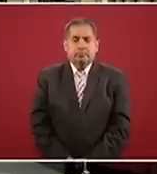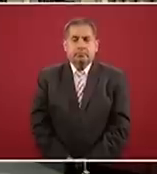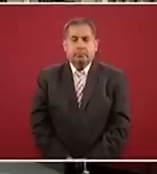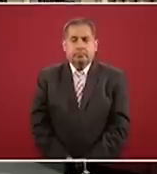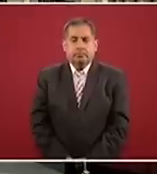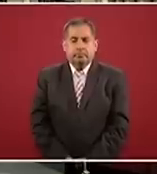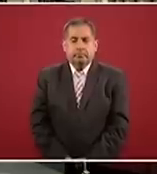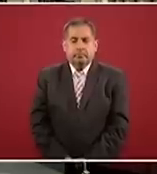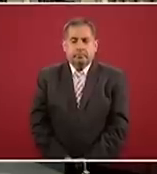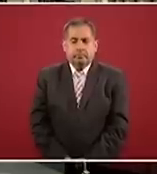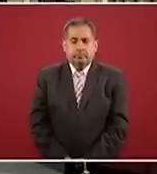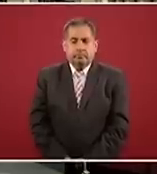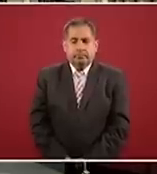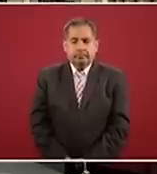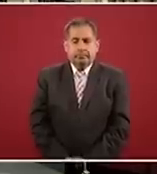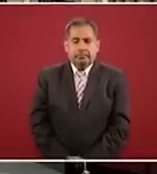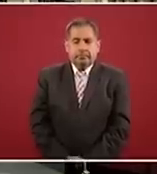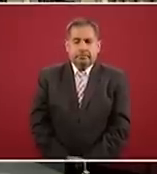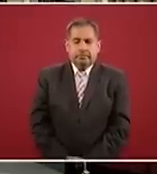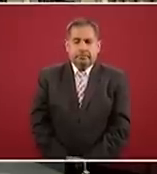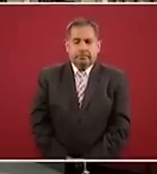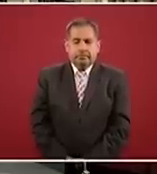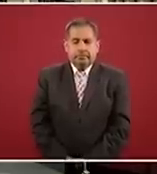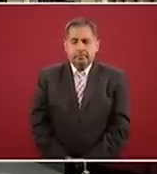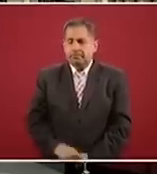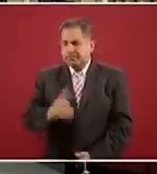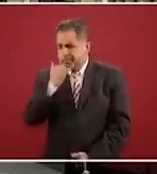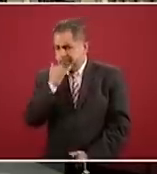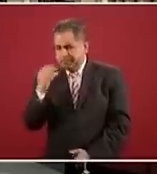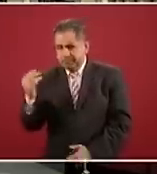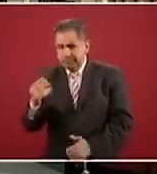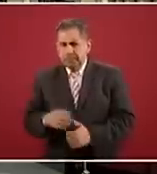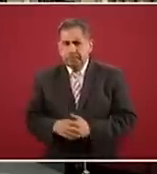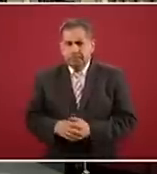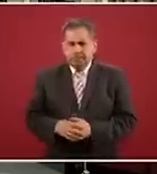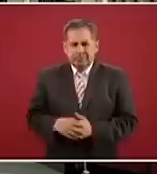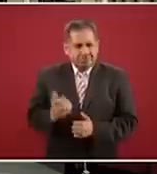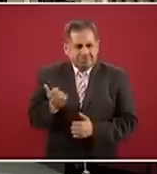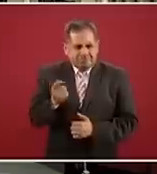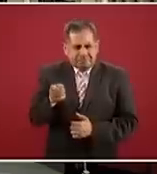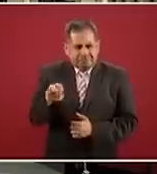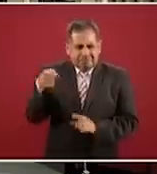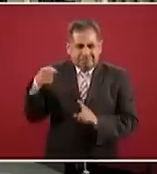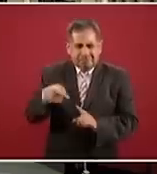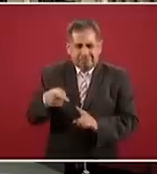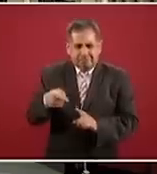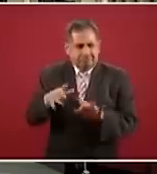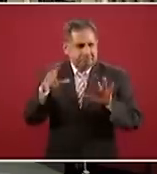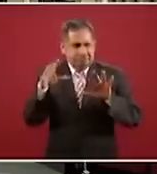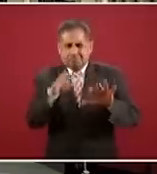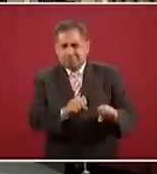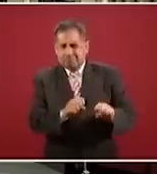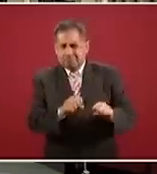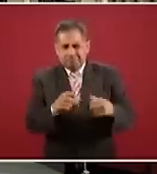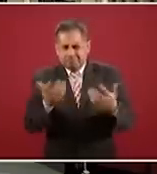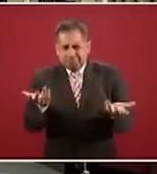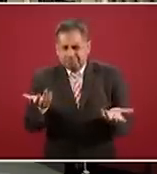¿Perdón? Alvaro lo detuvo la Marina. ¿Lo acribilló? Bueno, ¿y eso qué tiene que ver? ¿Que lo haya detenido o